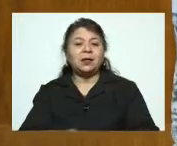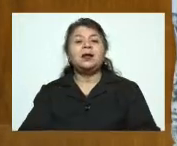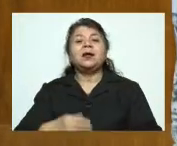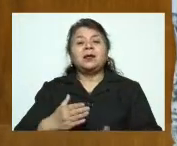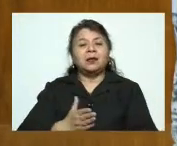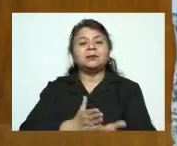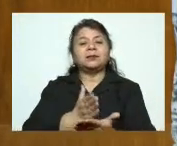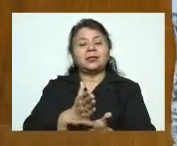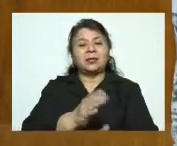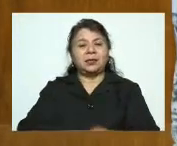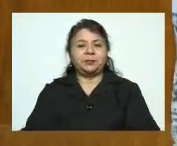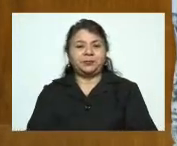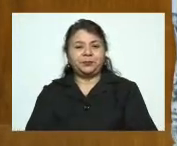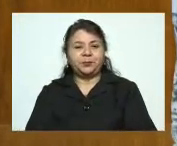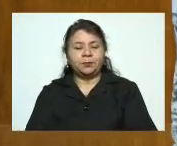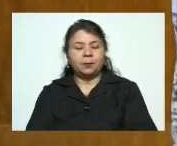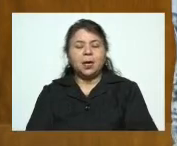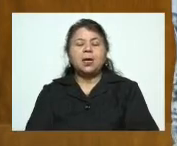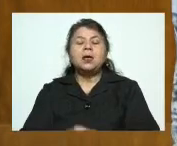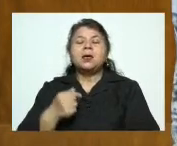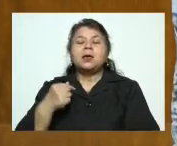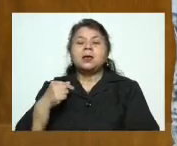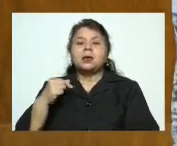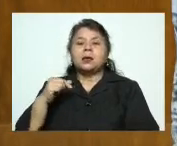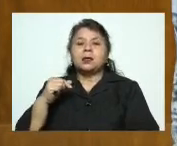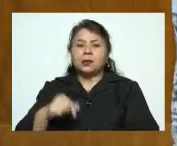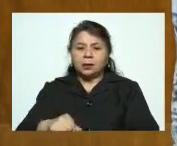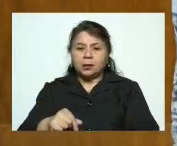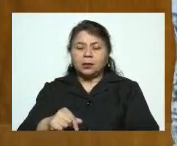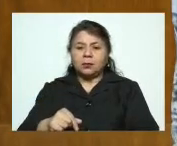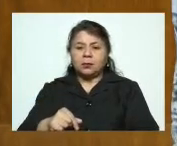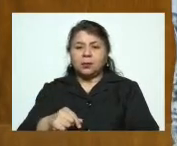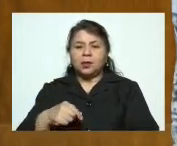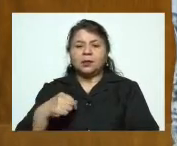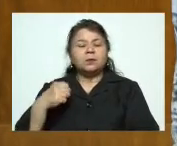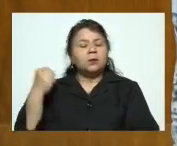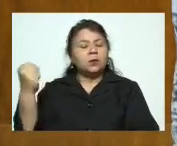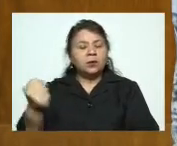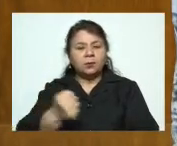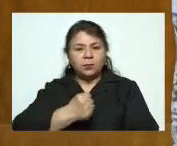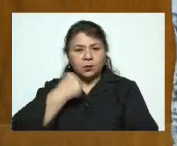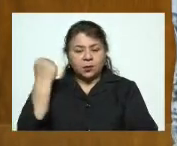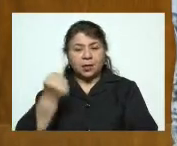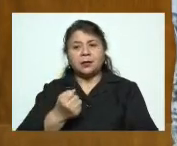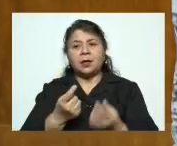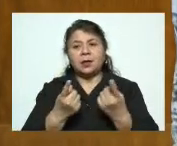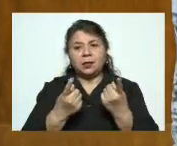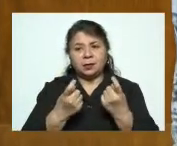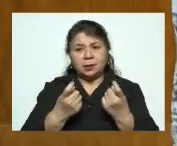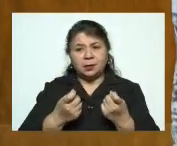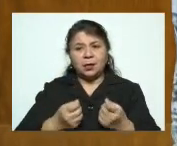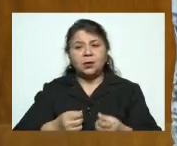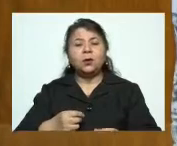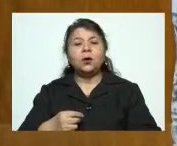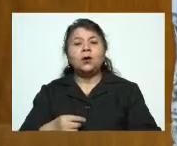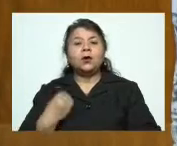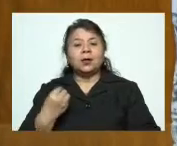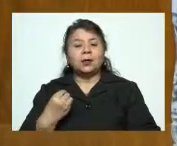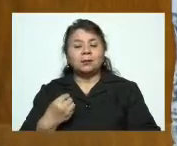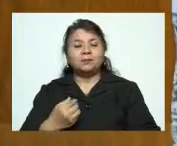Es necesario que pongamos en relieve lo que ha pasado y lo que hemos